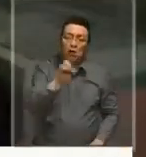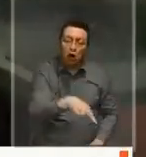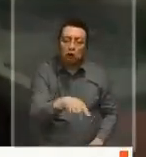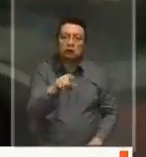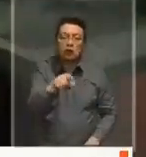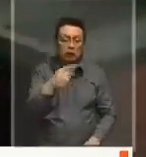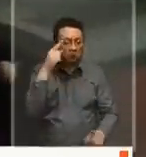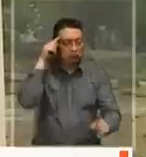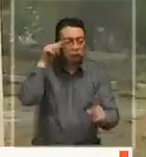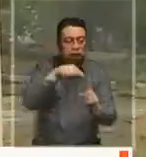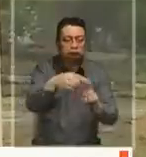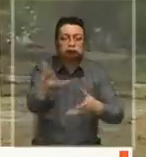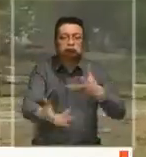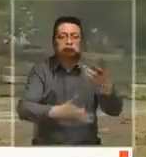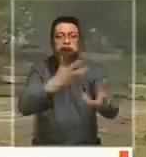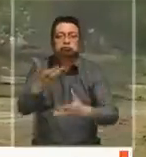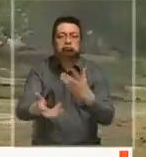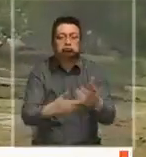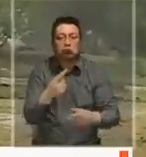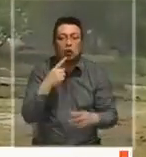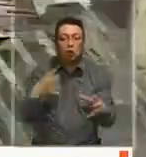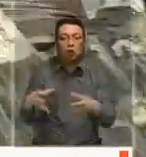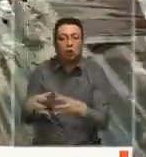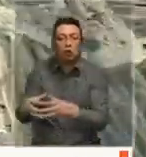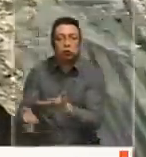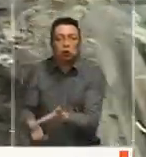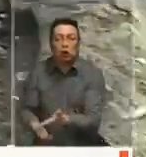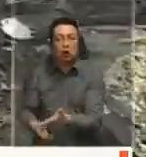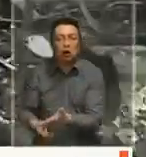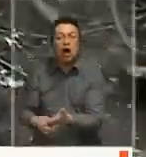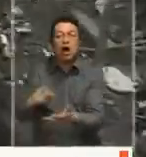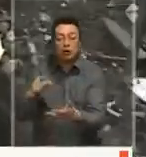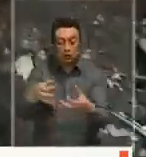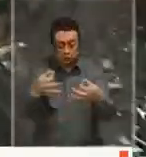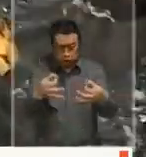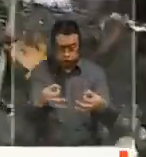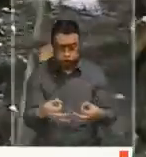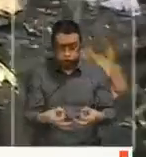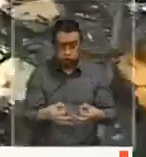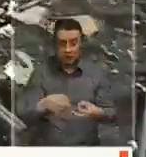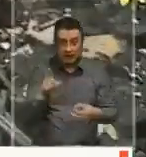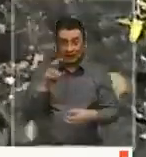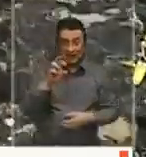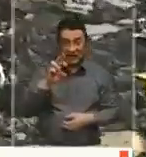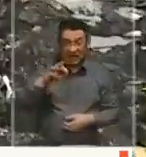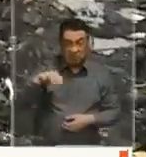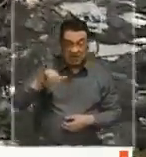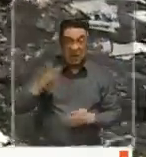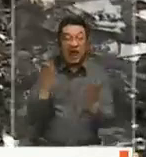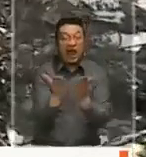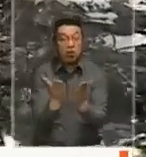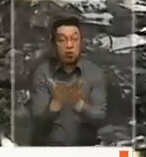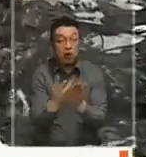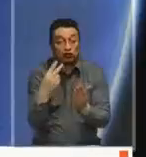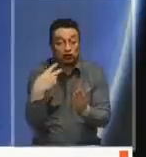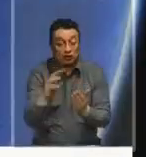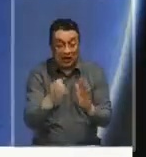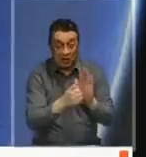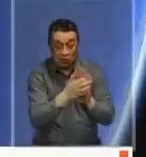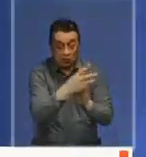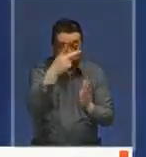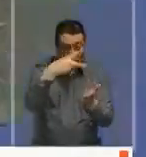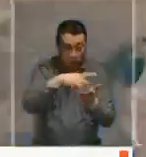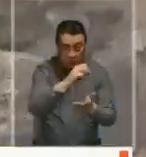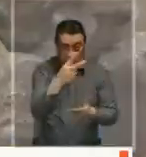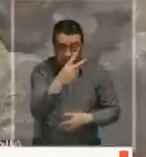en objetivo de grupos armados. Y según las cifras que maneja la propia Seremi de Educación en la Araucanía, el 2022